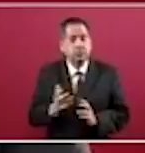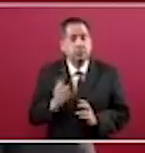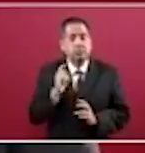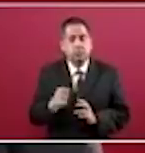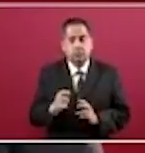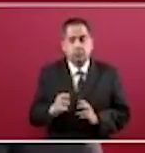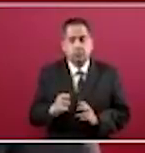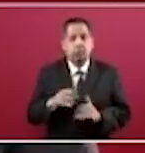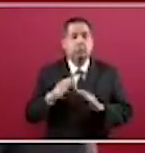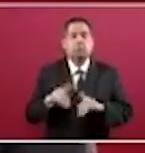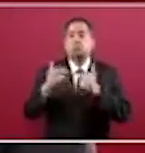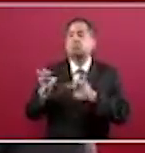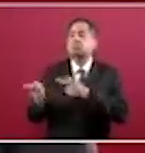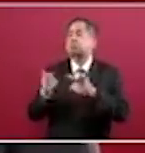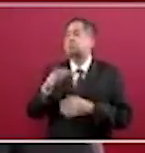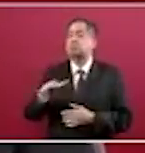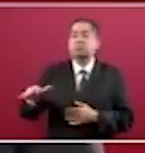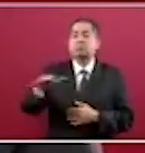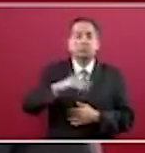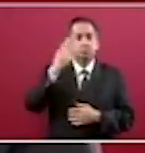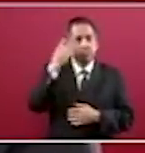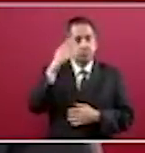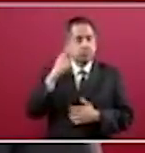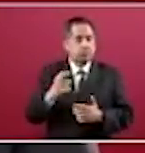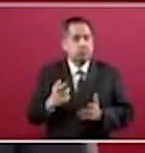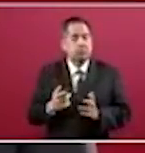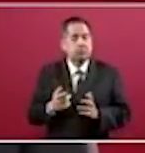es una consulta para